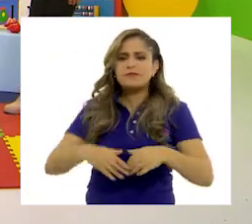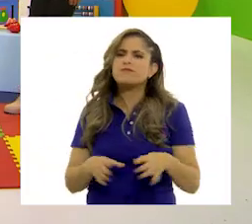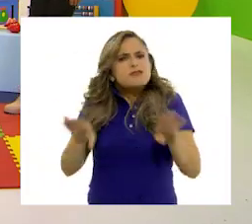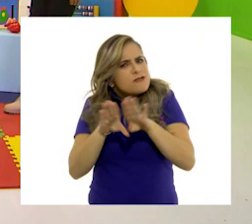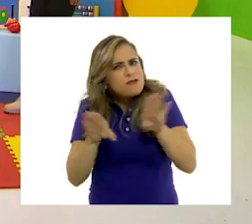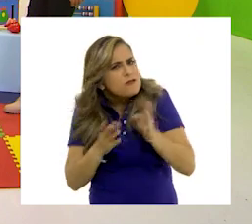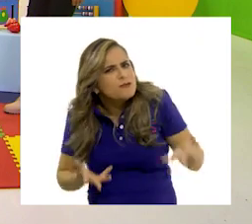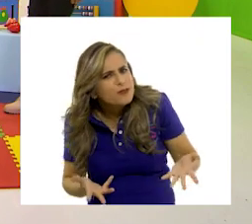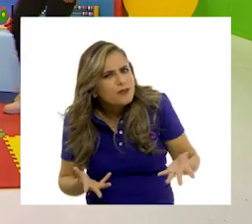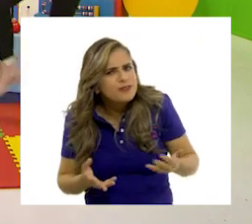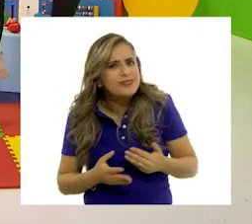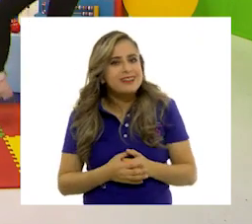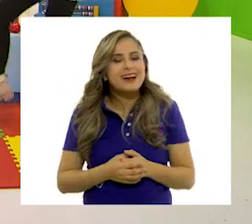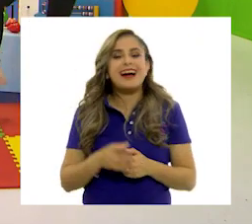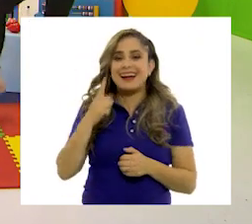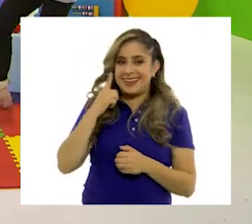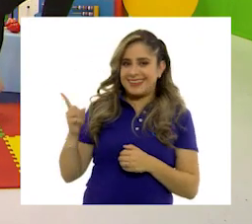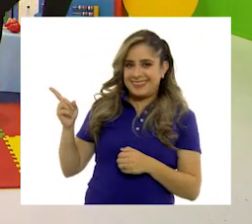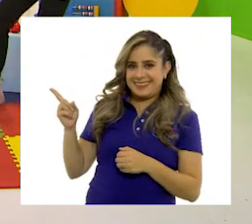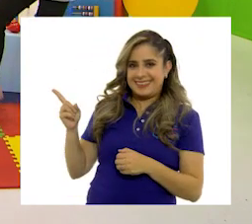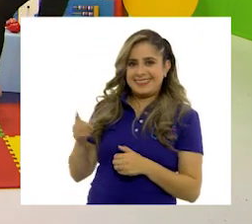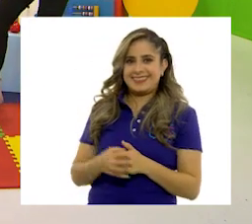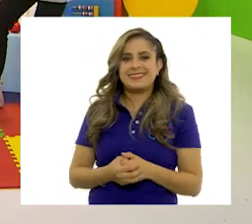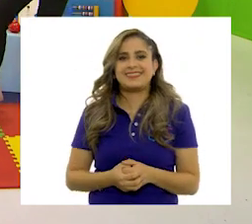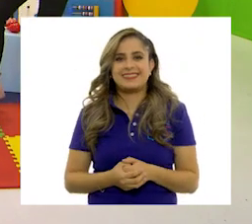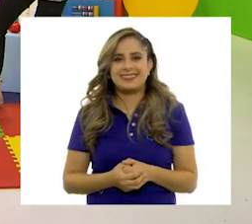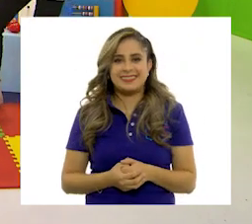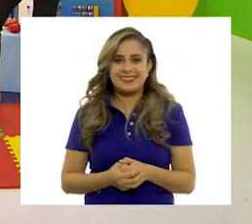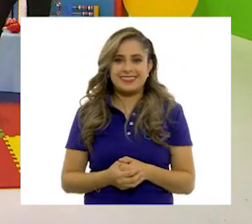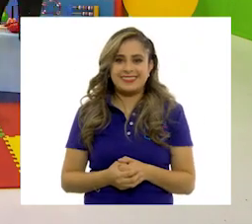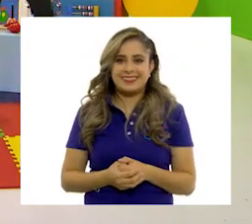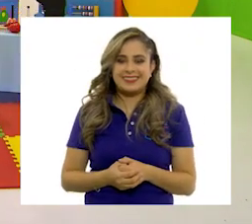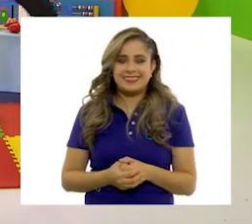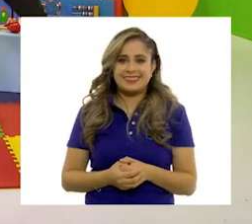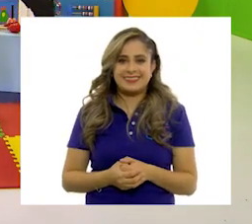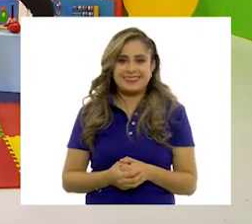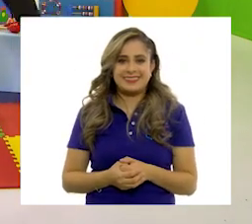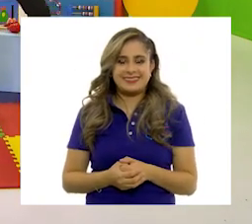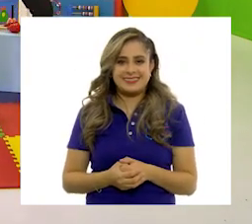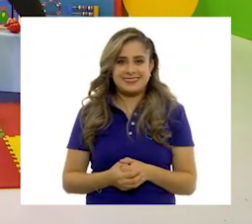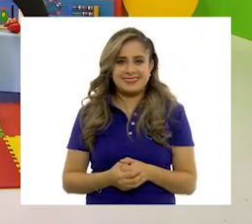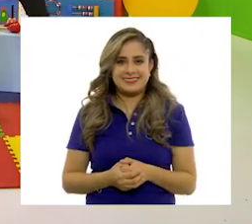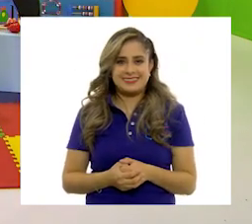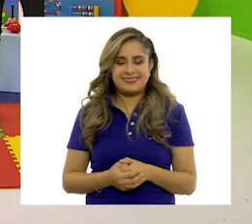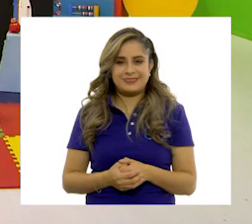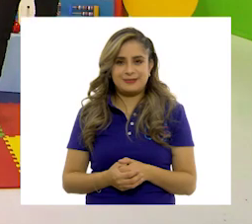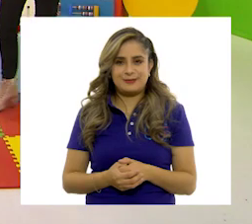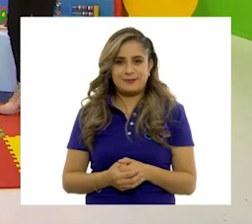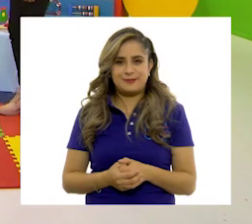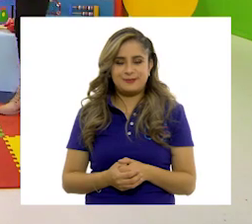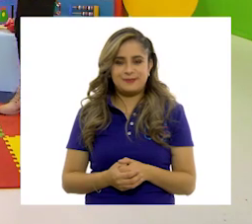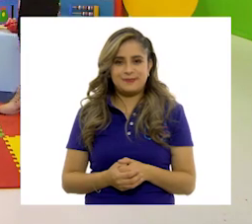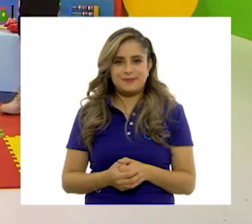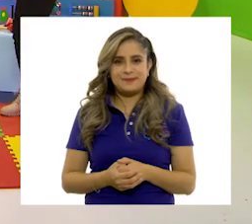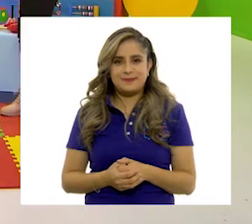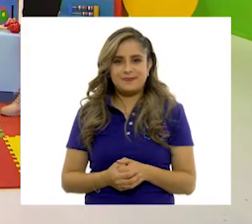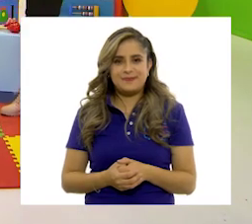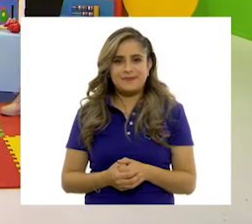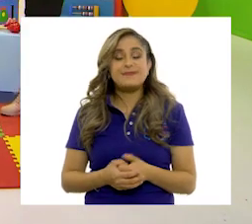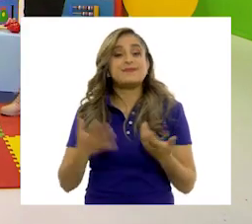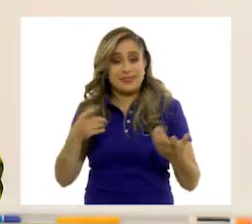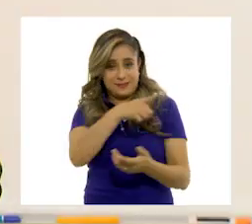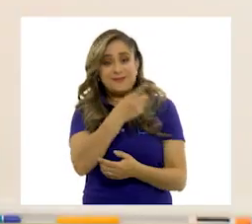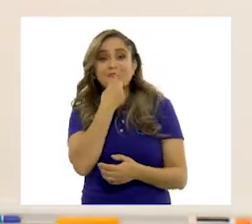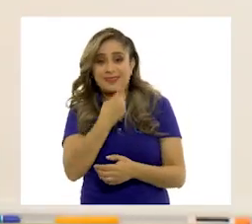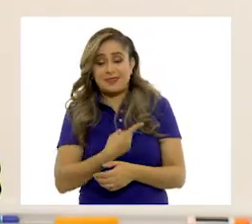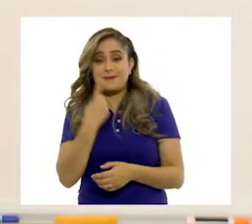Ana? Así. Ah, una patita y Y luego, luego la otra patita. otra patita. A tu cuenta, Muy